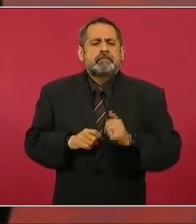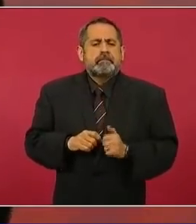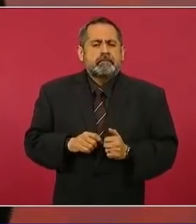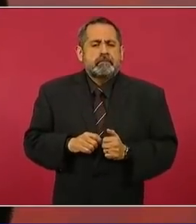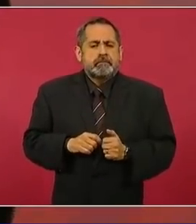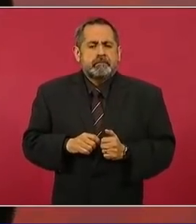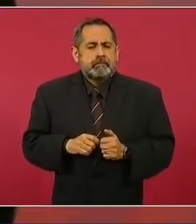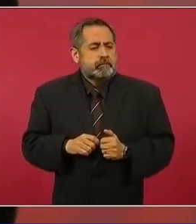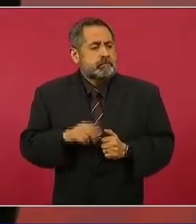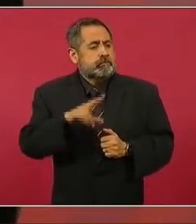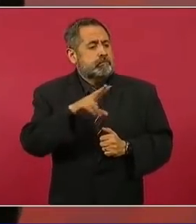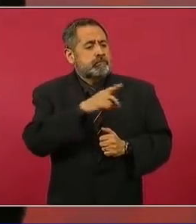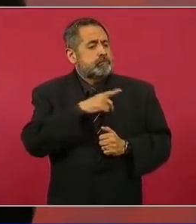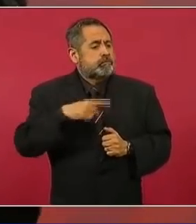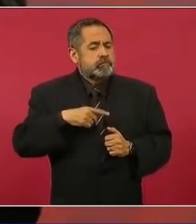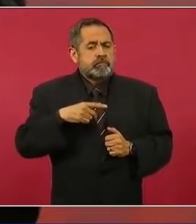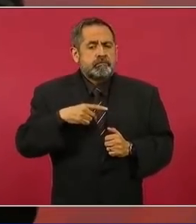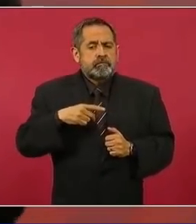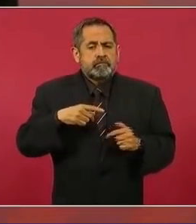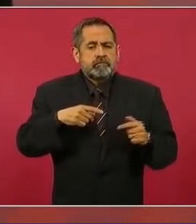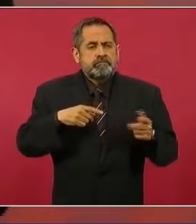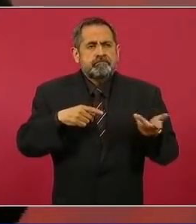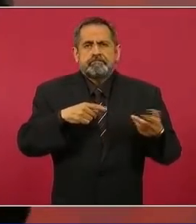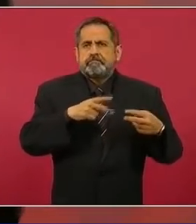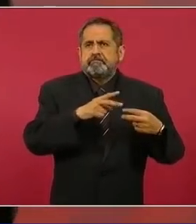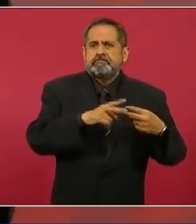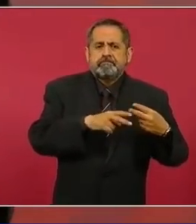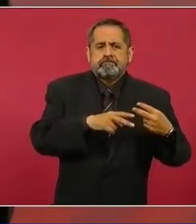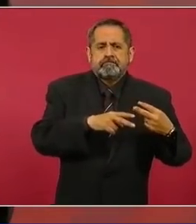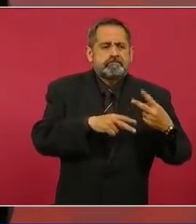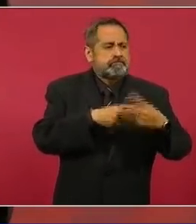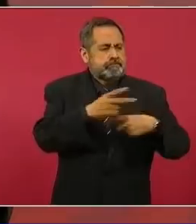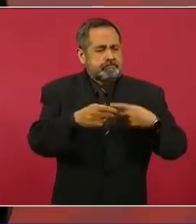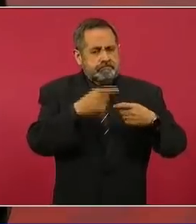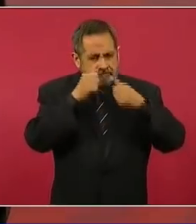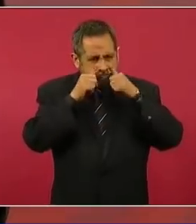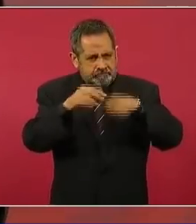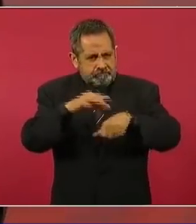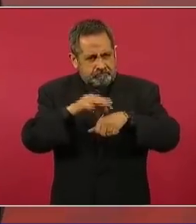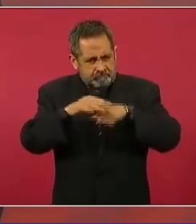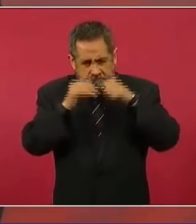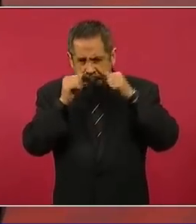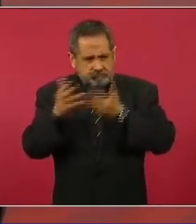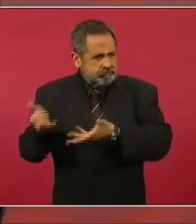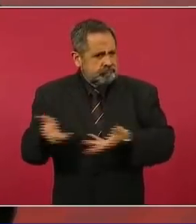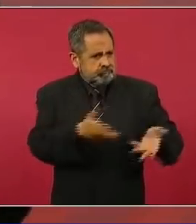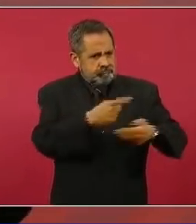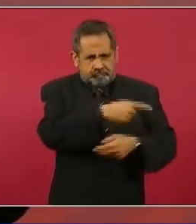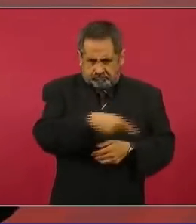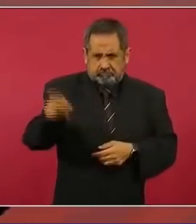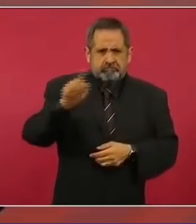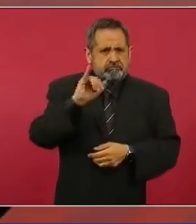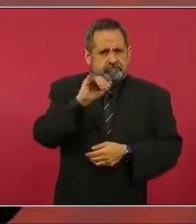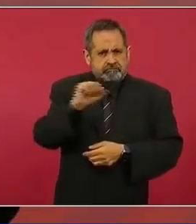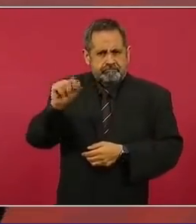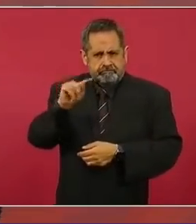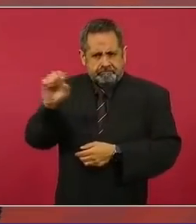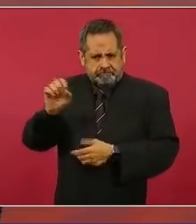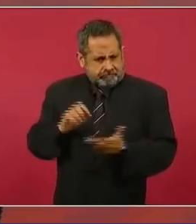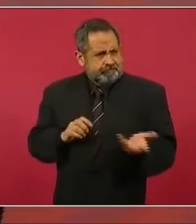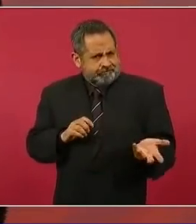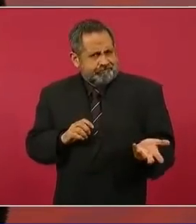no acudan en caso de ser necesario a recibir atención médica al ISSSTE. Lo que les